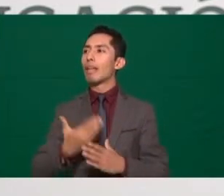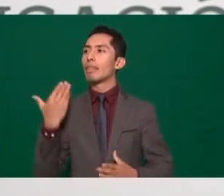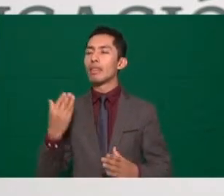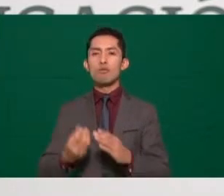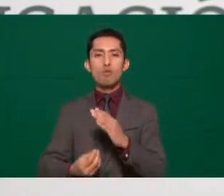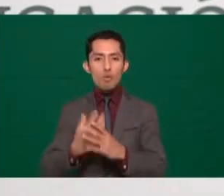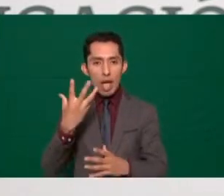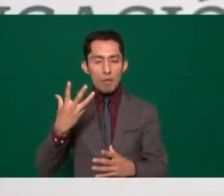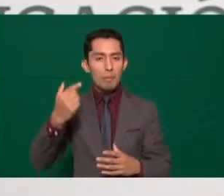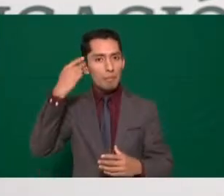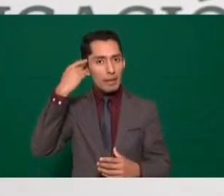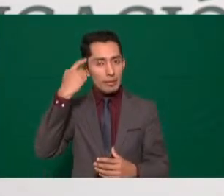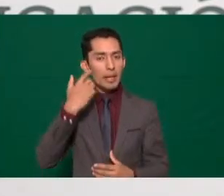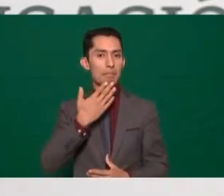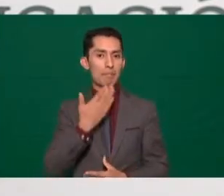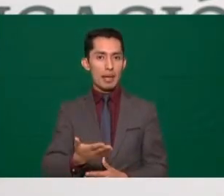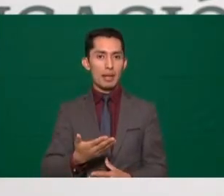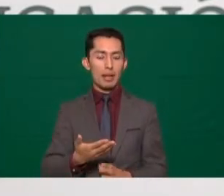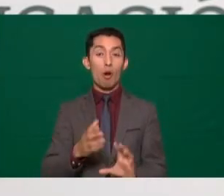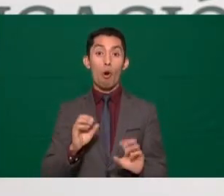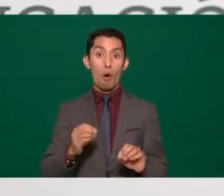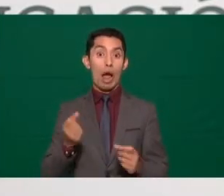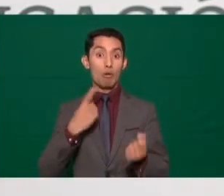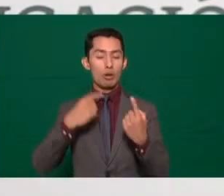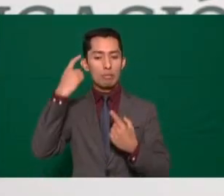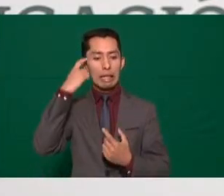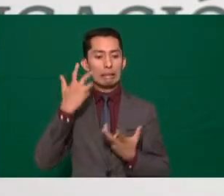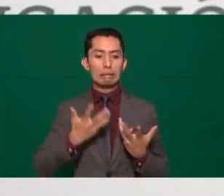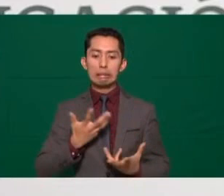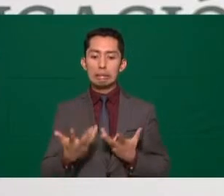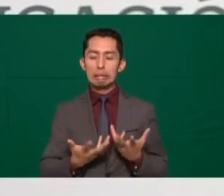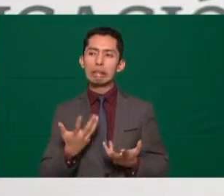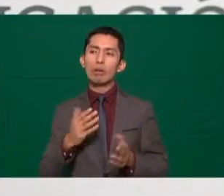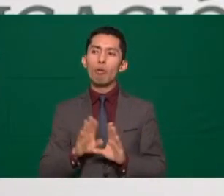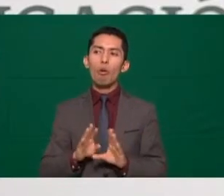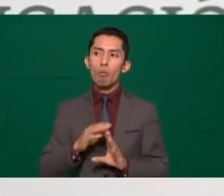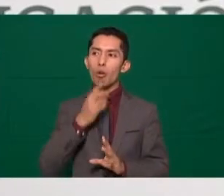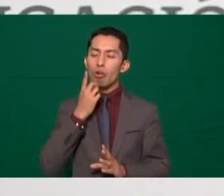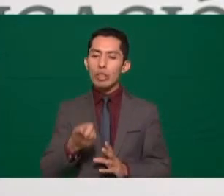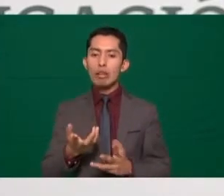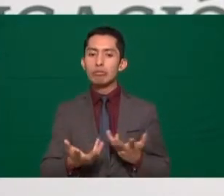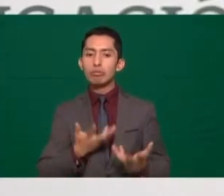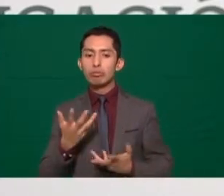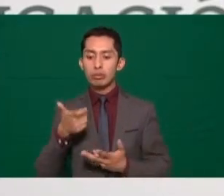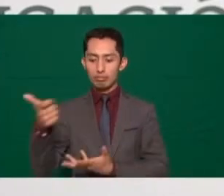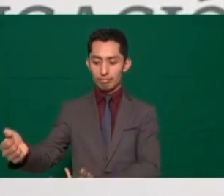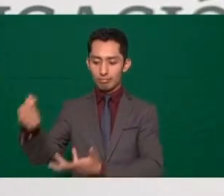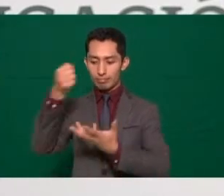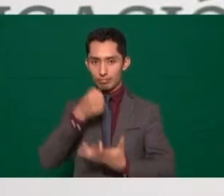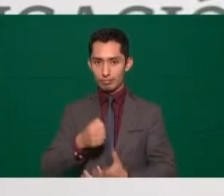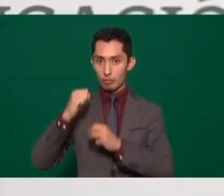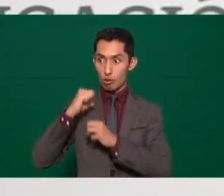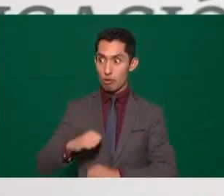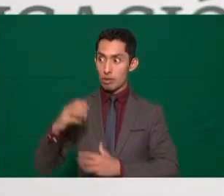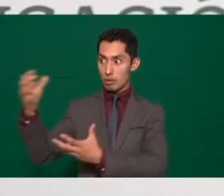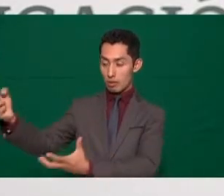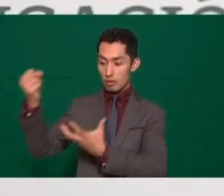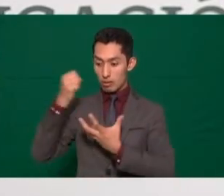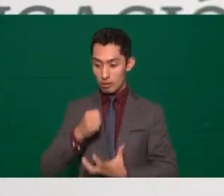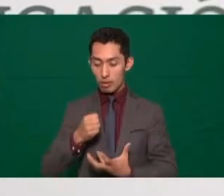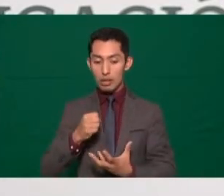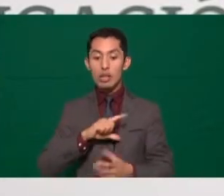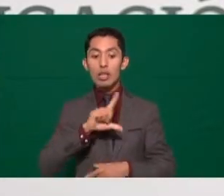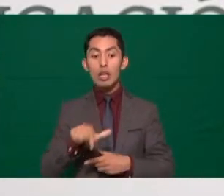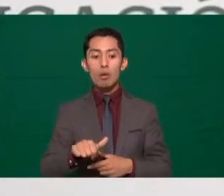la manera de justificar el destinar los fondos a los de arriba? ¿Cuál era